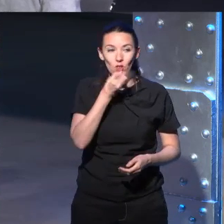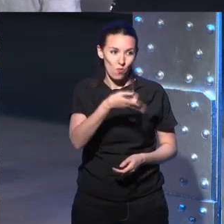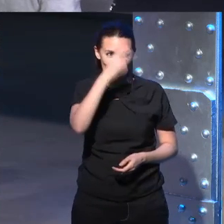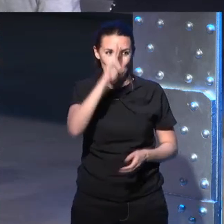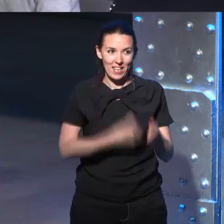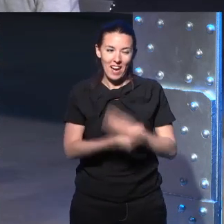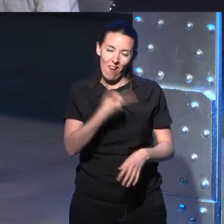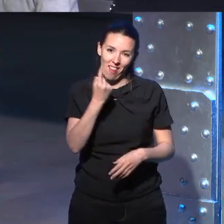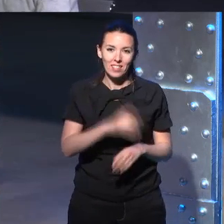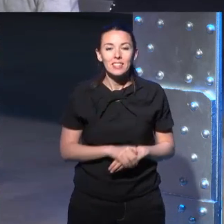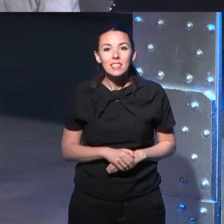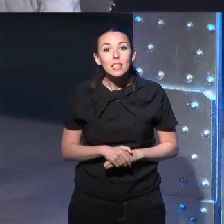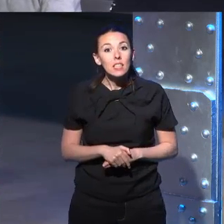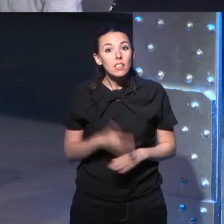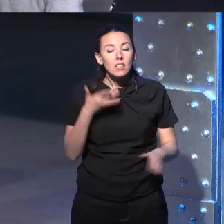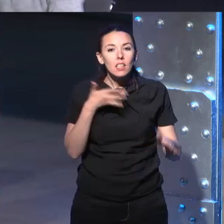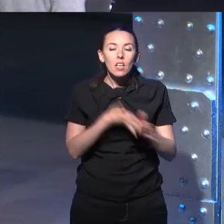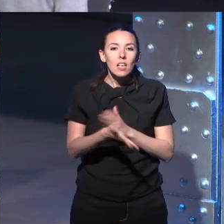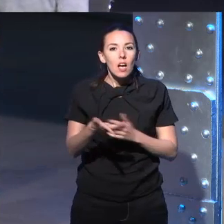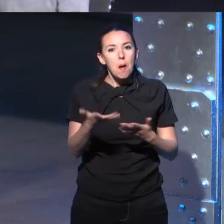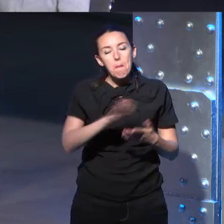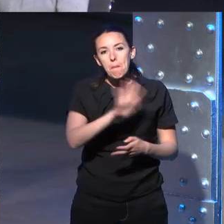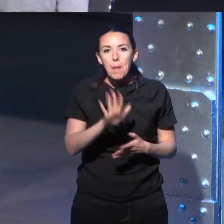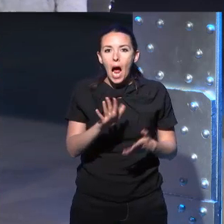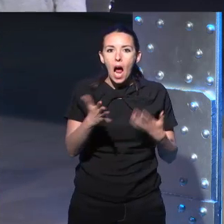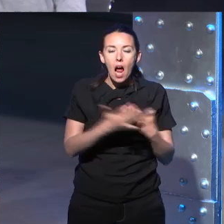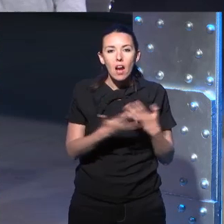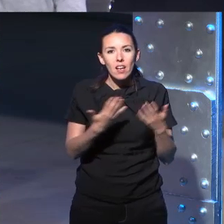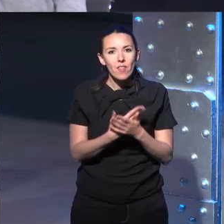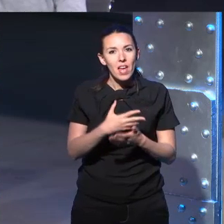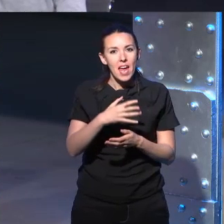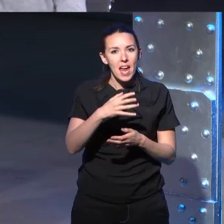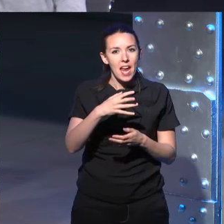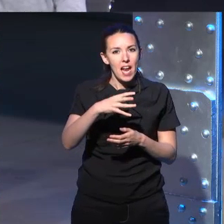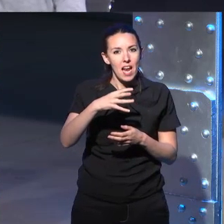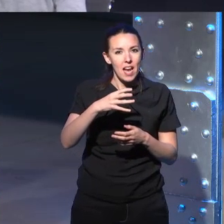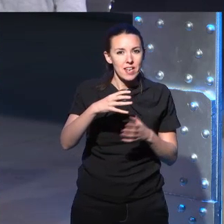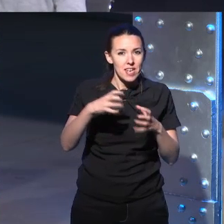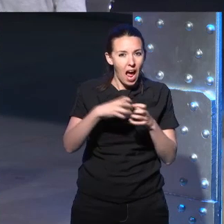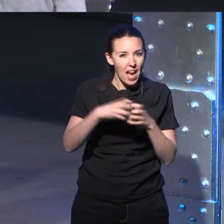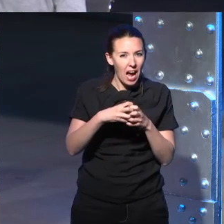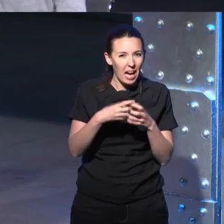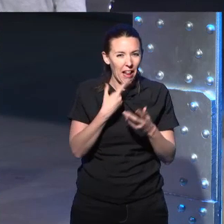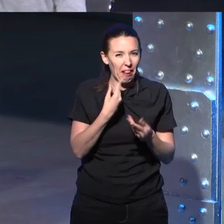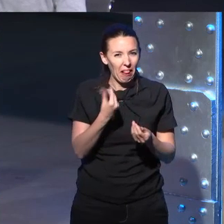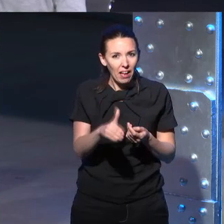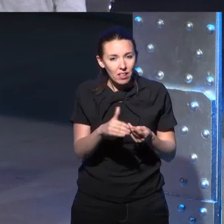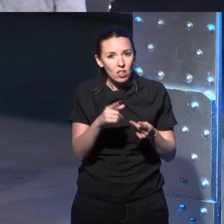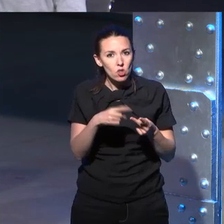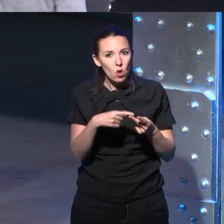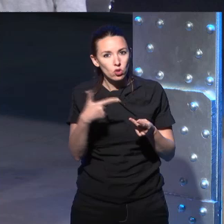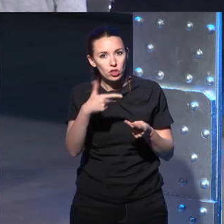mexicano. Es una combinación de naranja agria con un